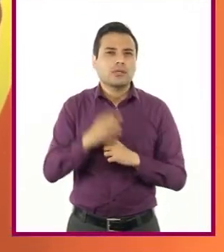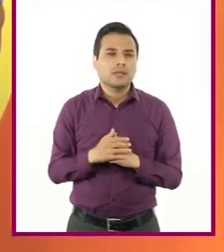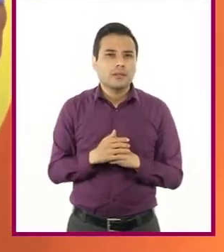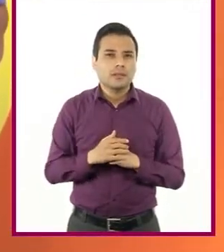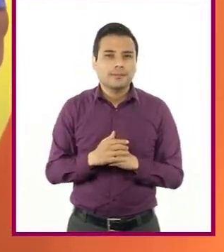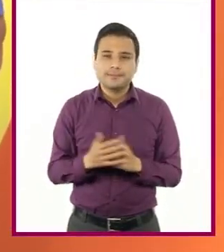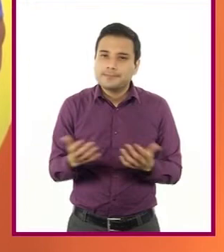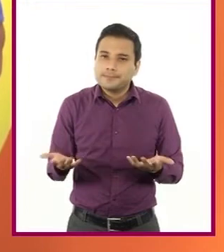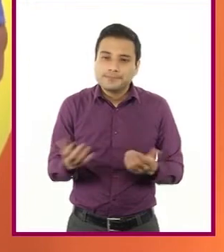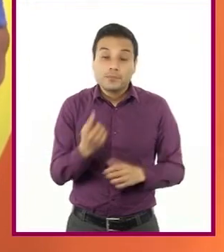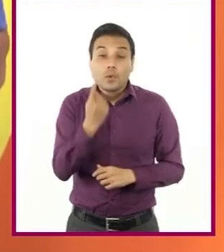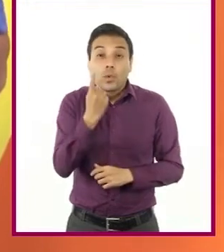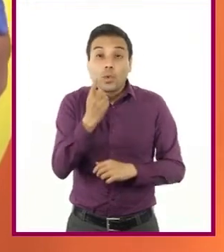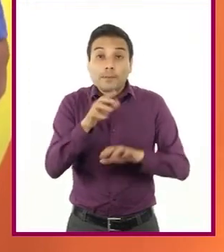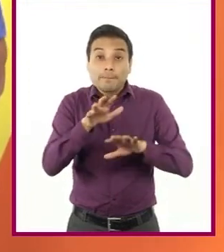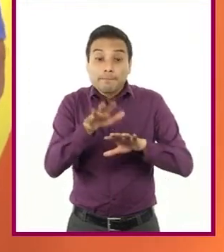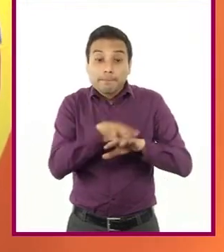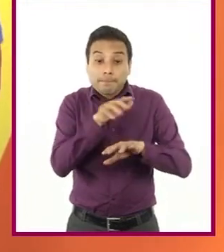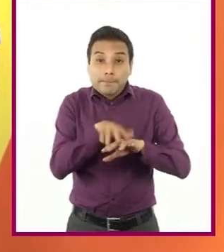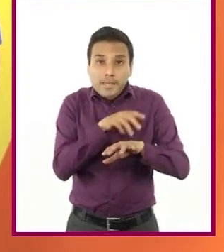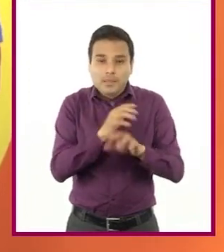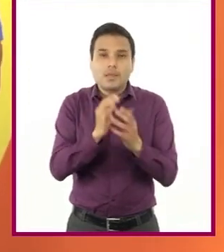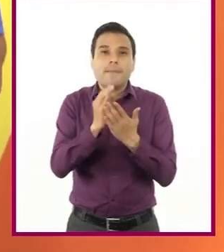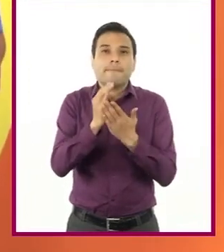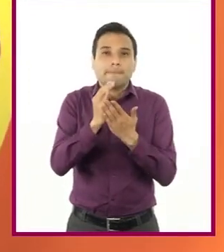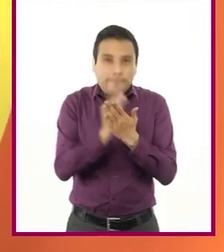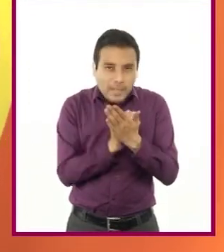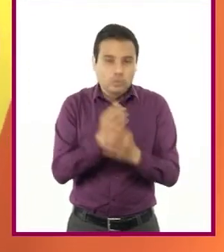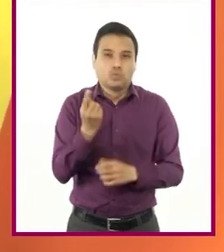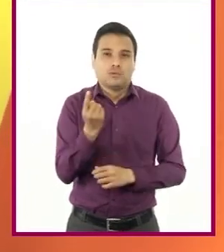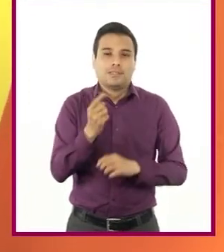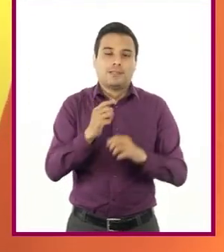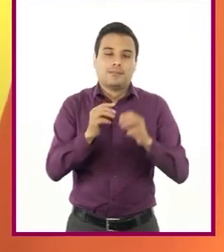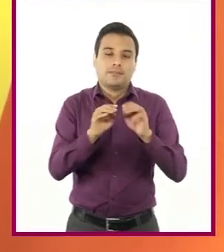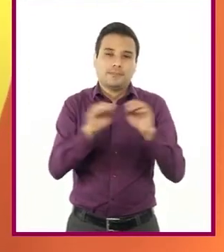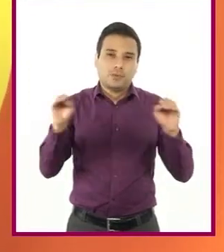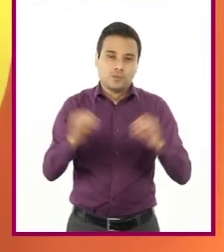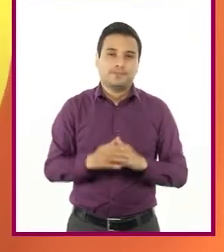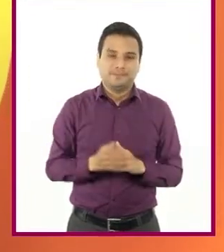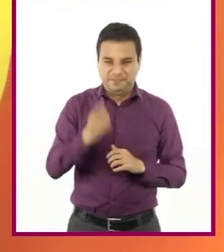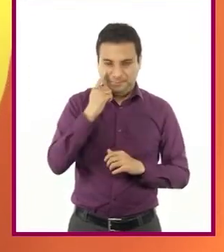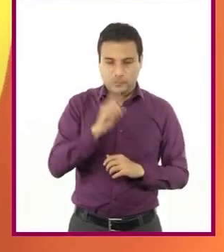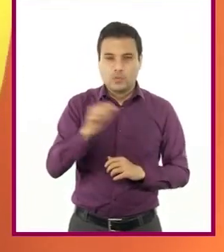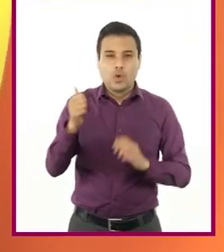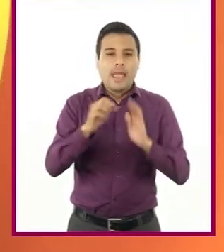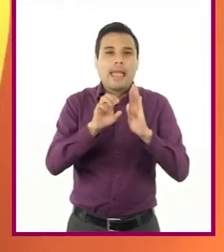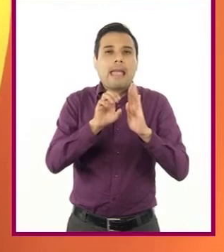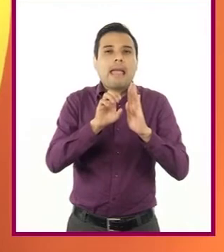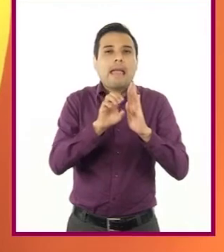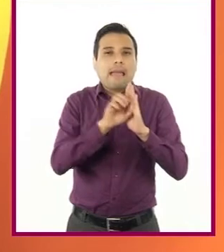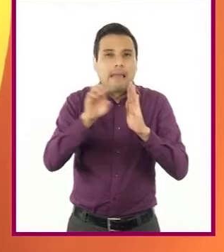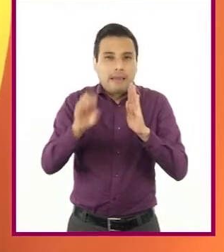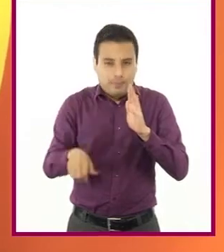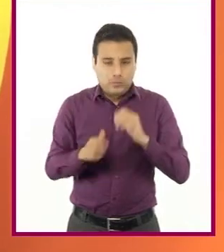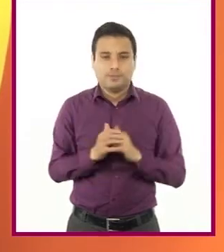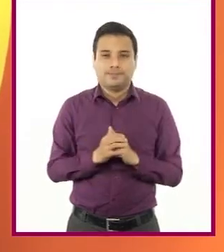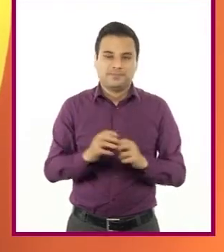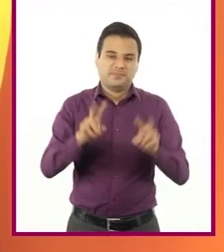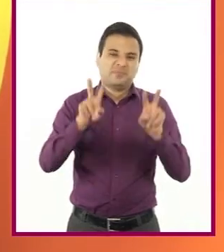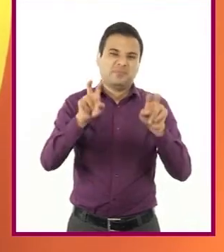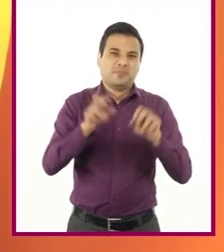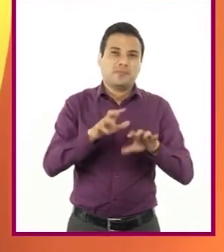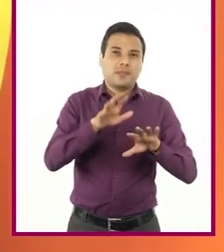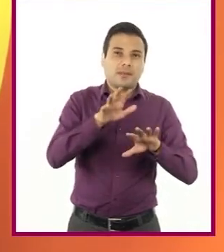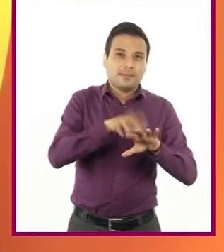Claro, porque un pie es menor que un metro. Ahora, resolvamos un problema donde calculamos la equivalencia de pies